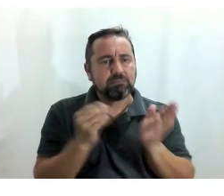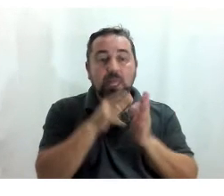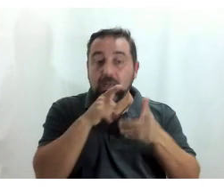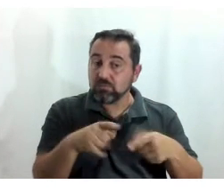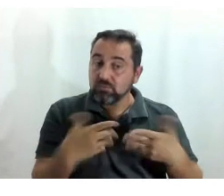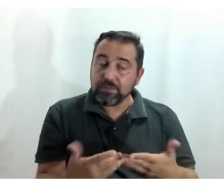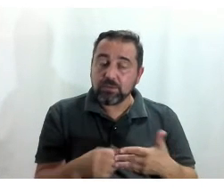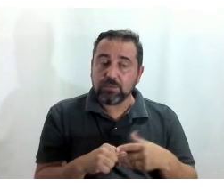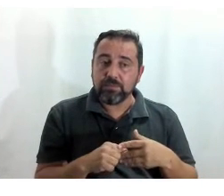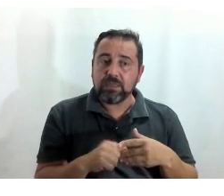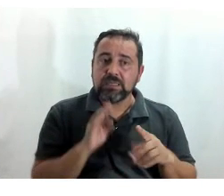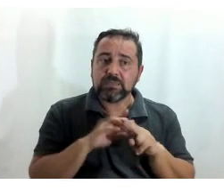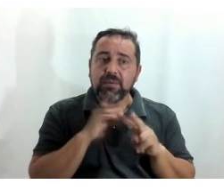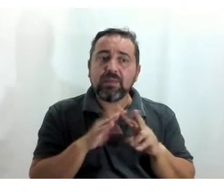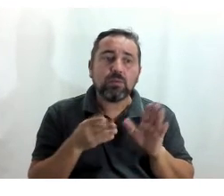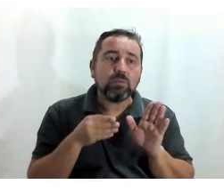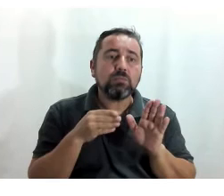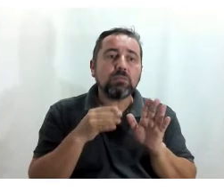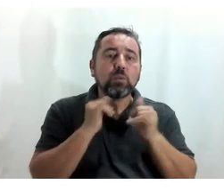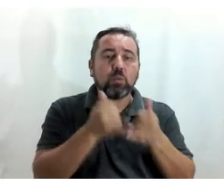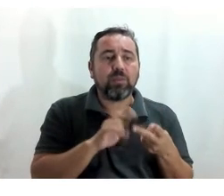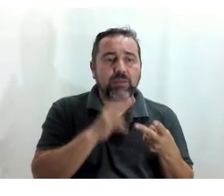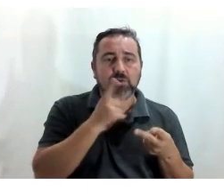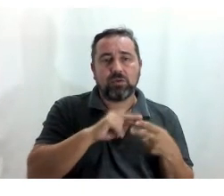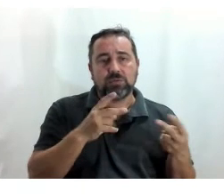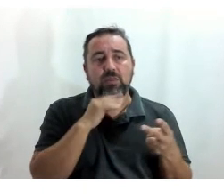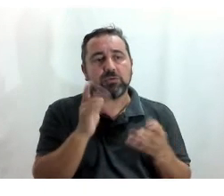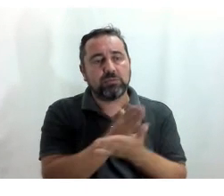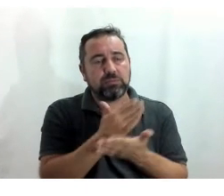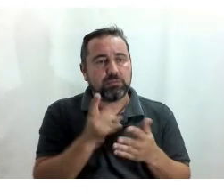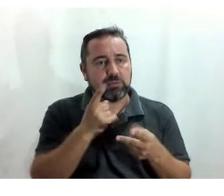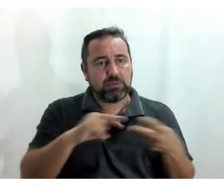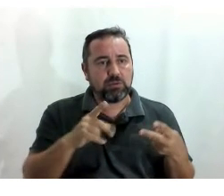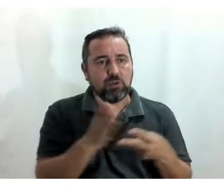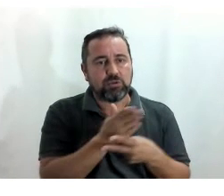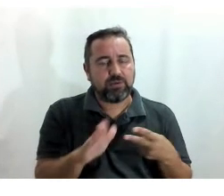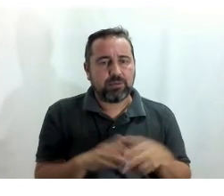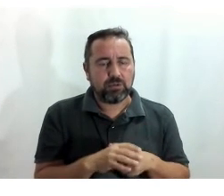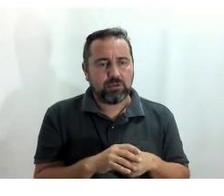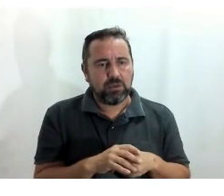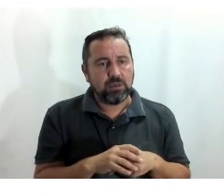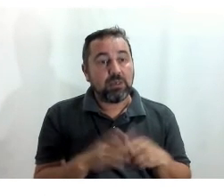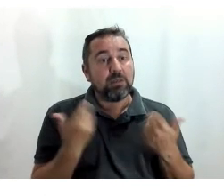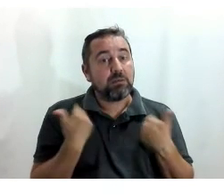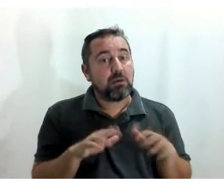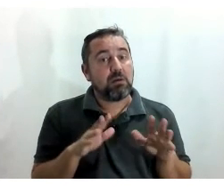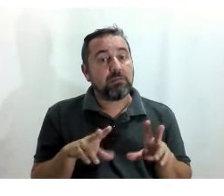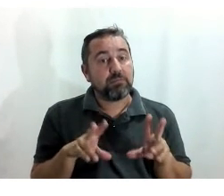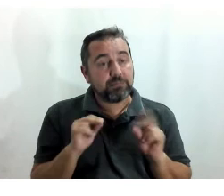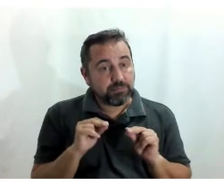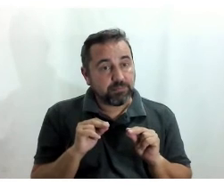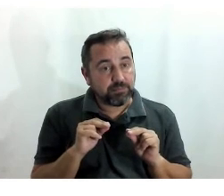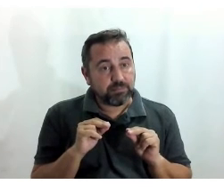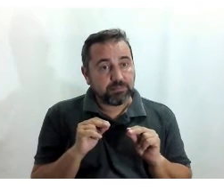lo que se plantea es la introducción de 2 adenovirus con el gen dividido en 2 fragmentos. Y con una vez transfectado con los